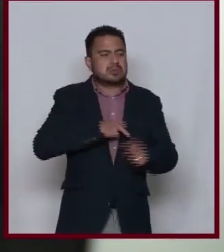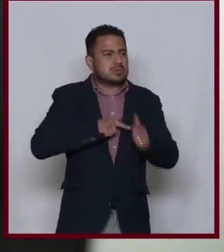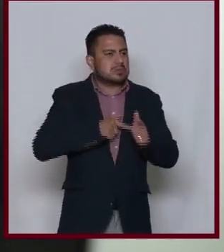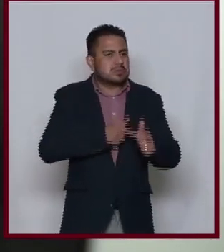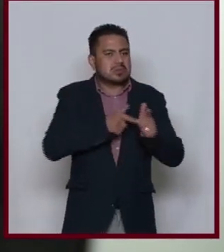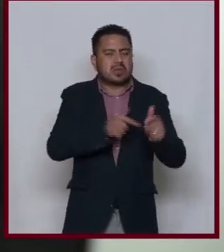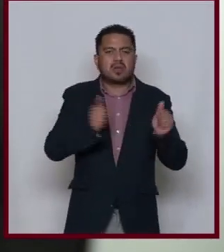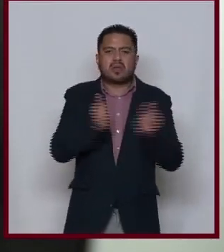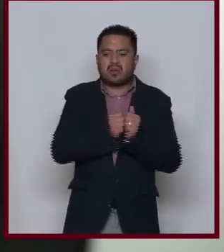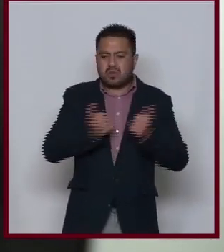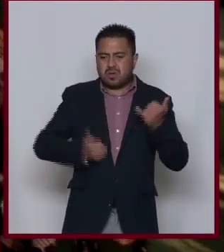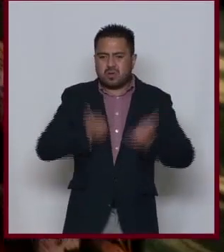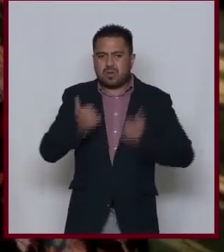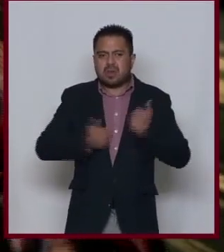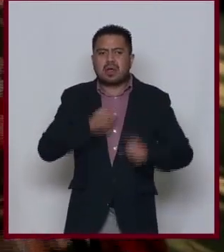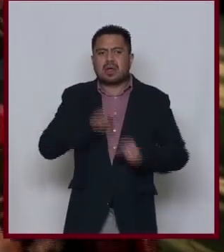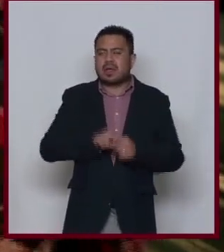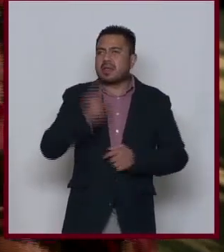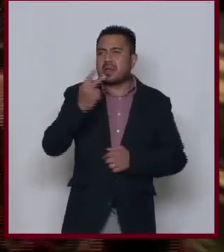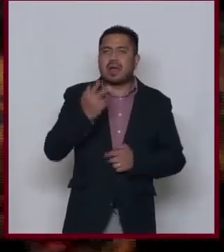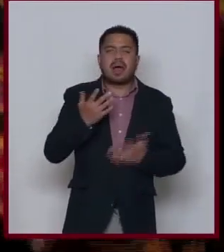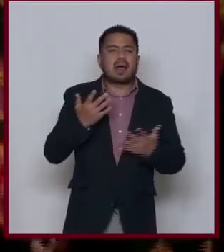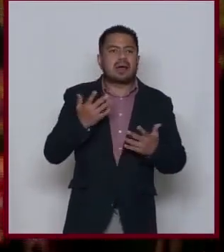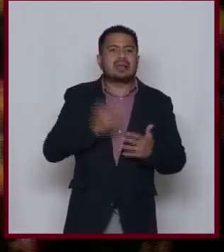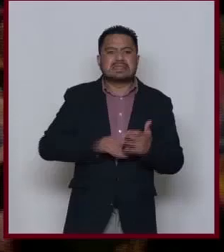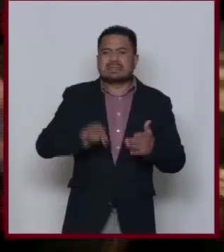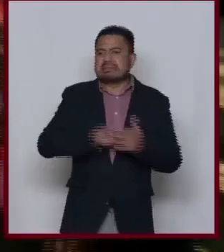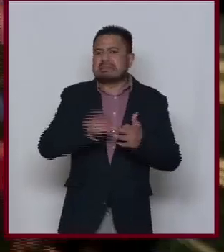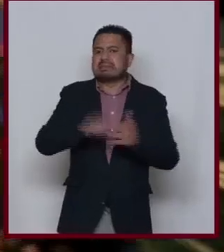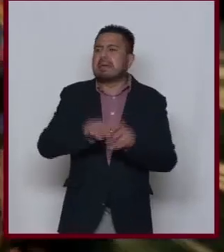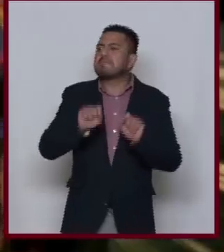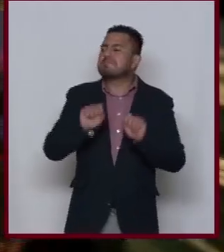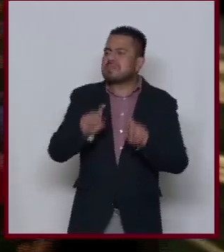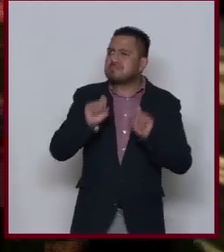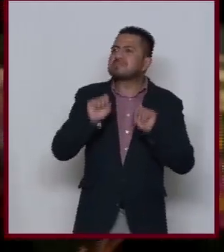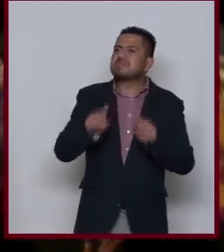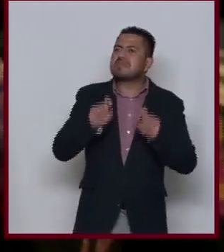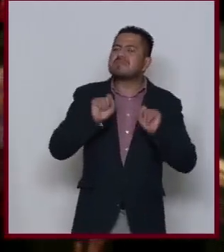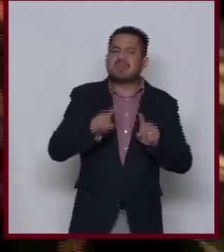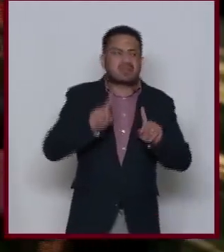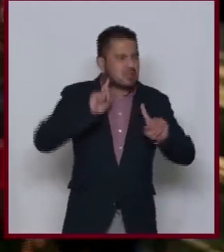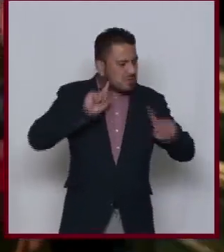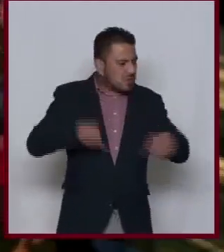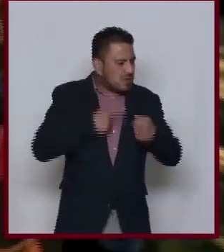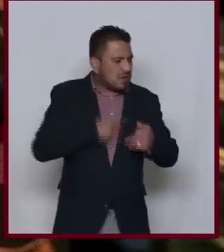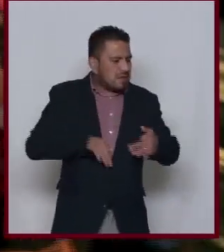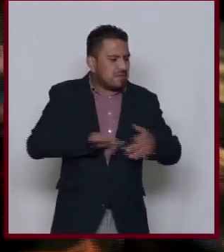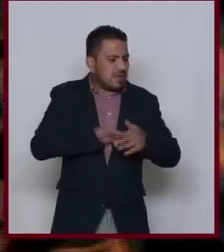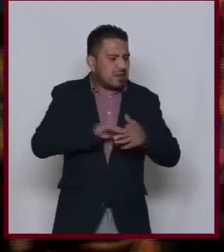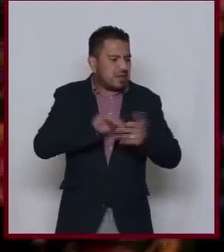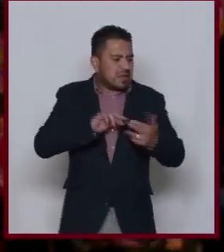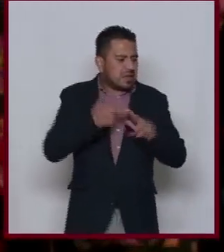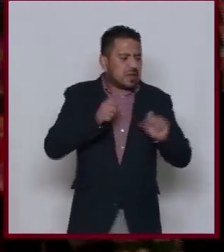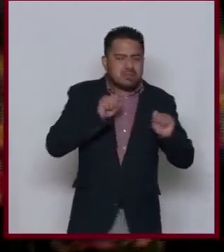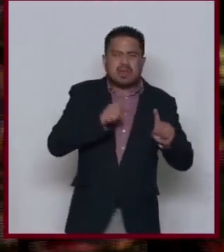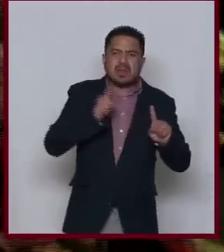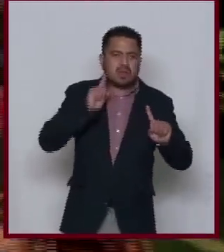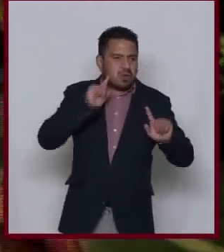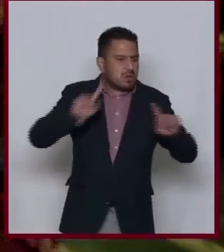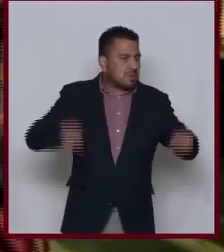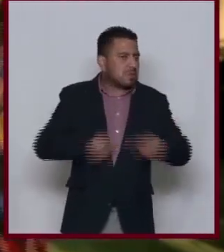seguimos en Jóvenes en TV. Pues casi que es lo mismo, la nota y la frecuencia porque se relacionan con el